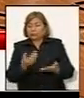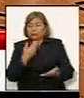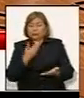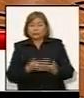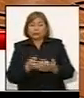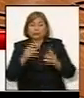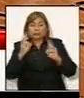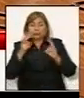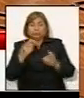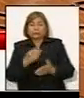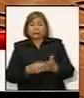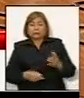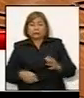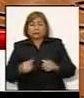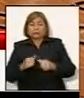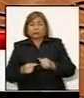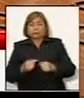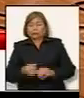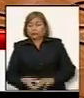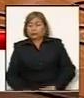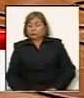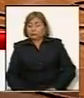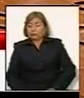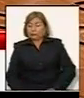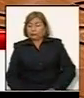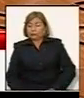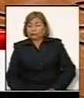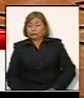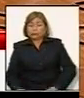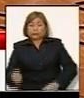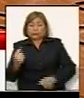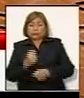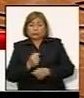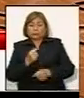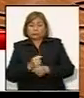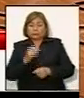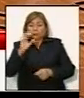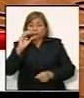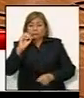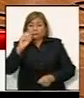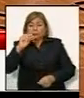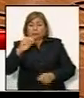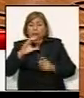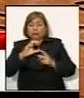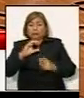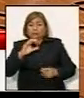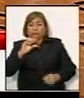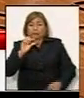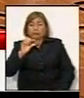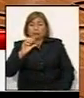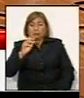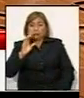en la fecha he trabajado en la ong cps